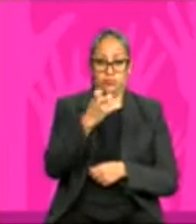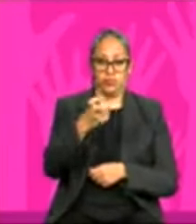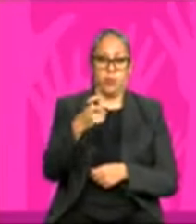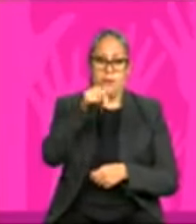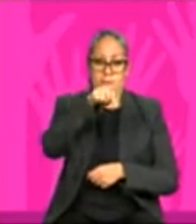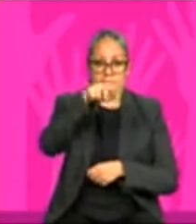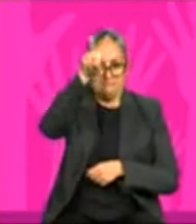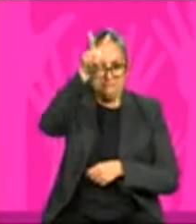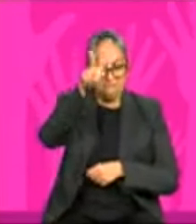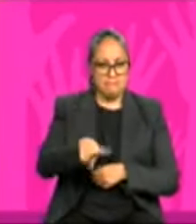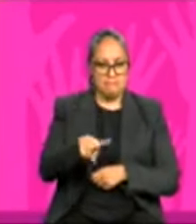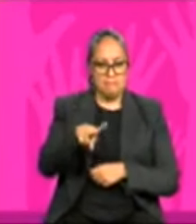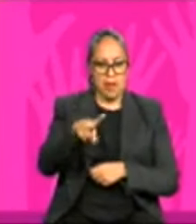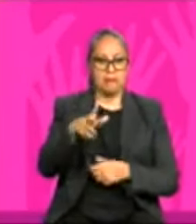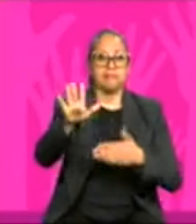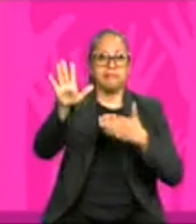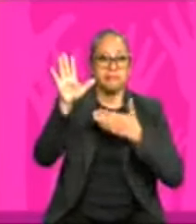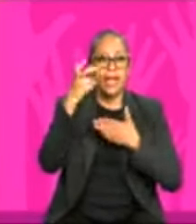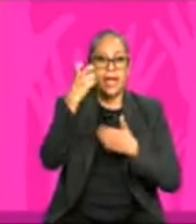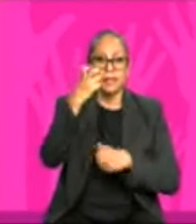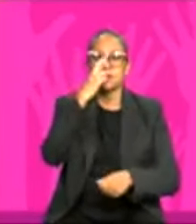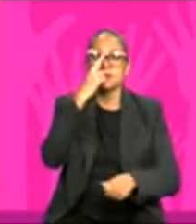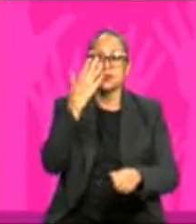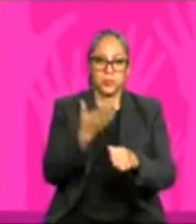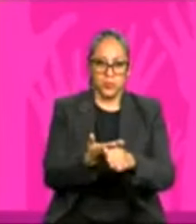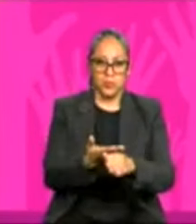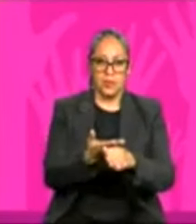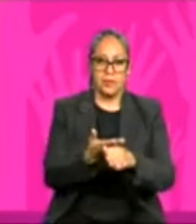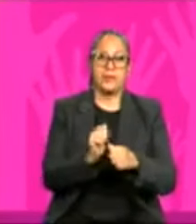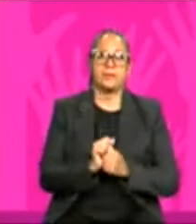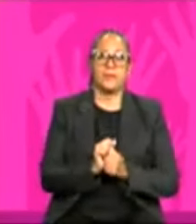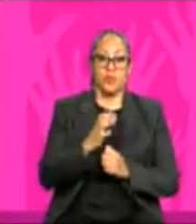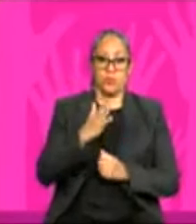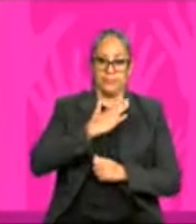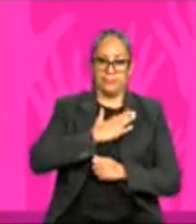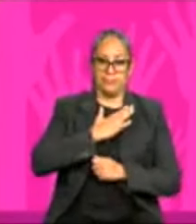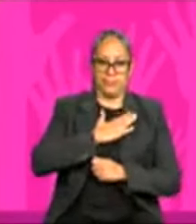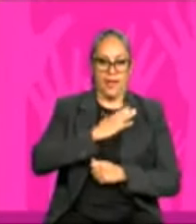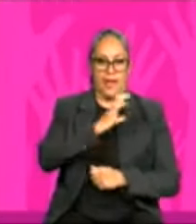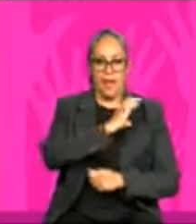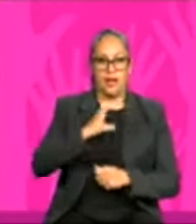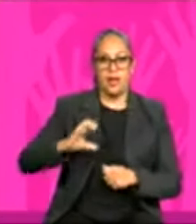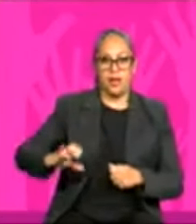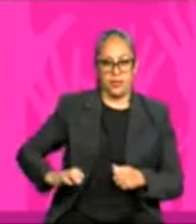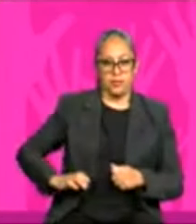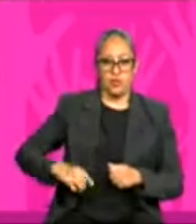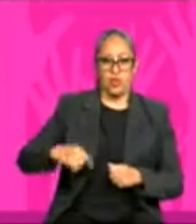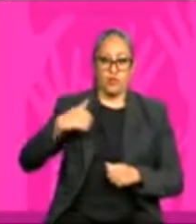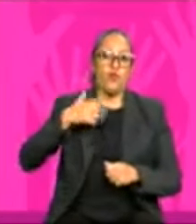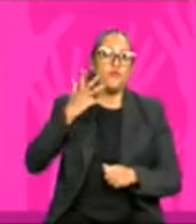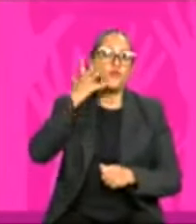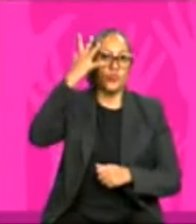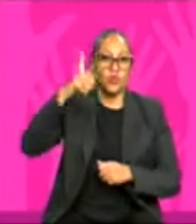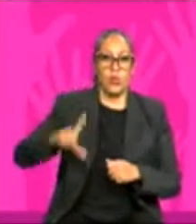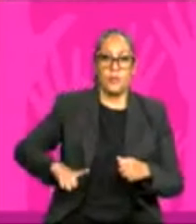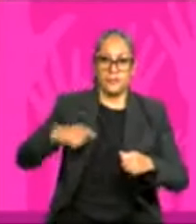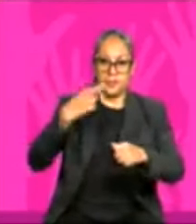hueca, es de una gran responsabilidad. La asumo como candidata y como su futura